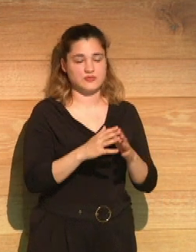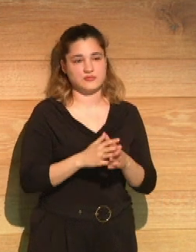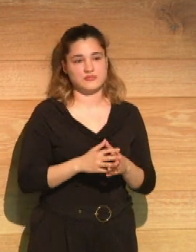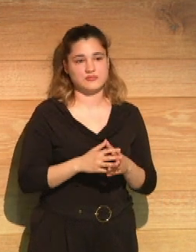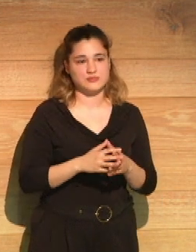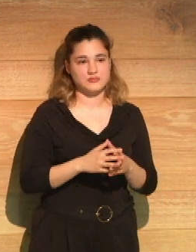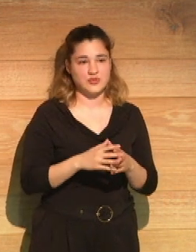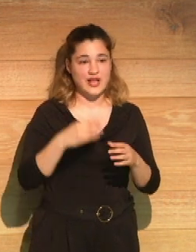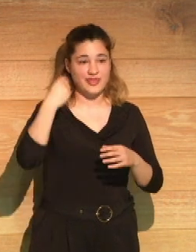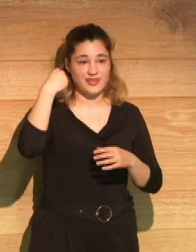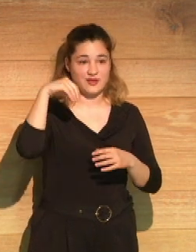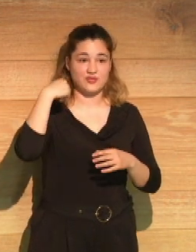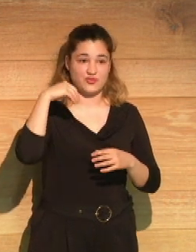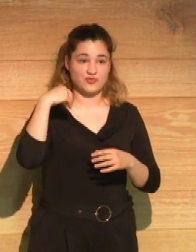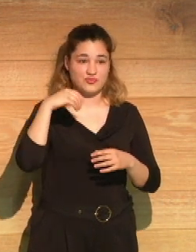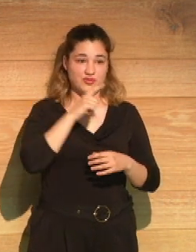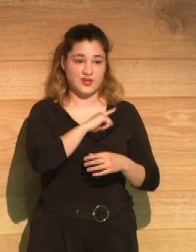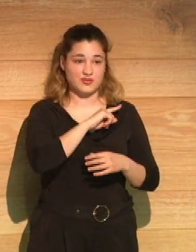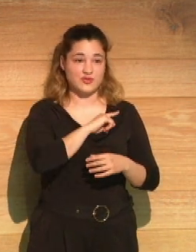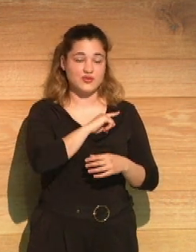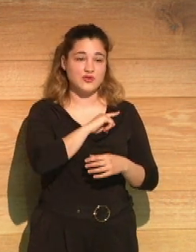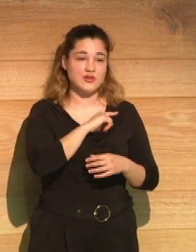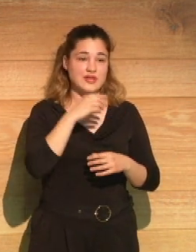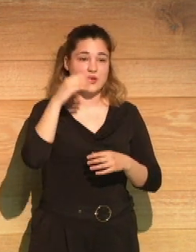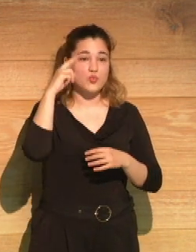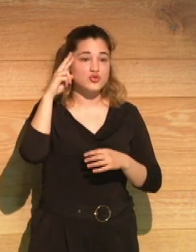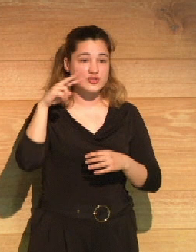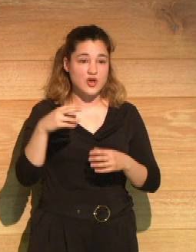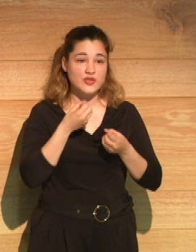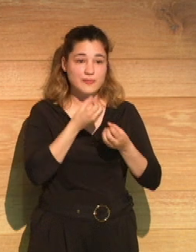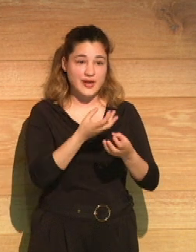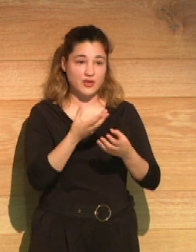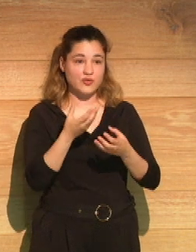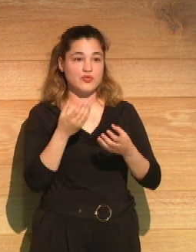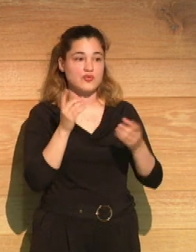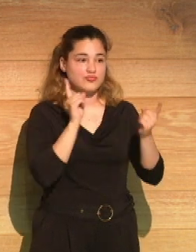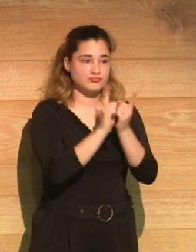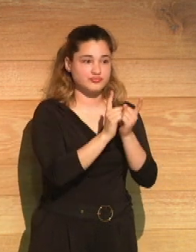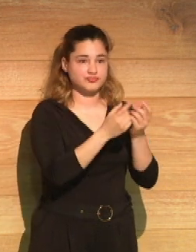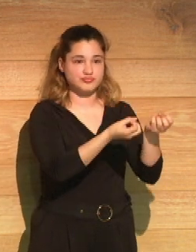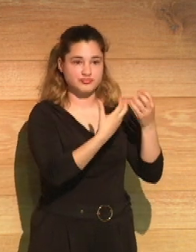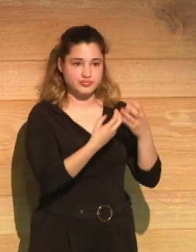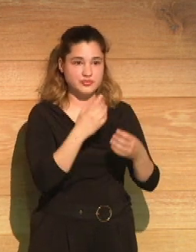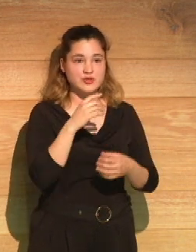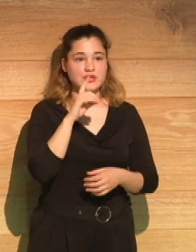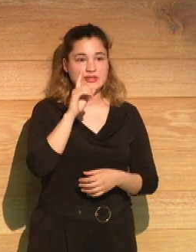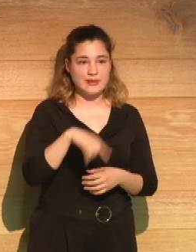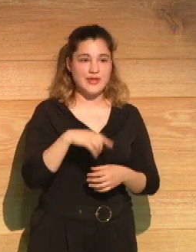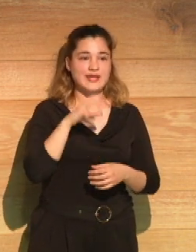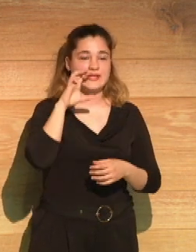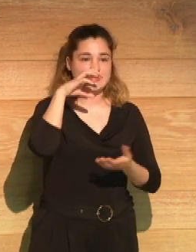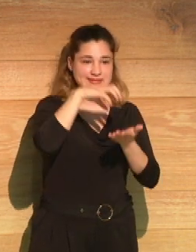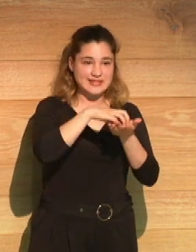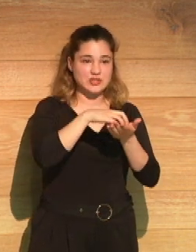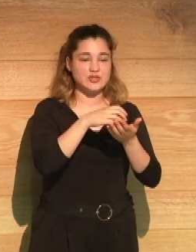presentados por el director del Museo Nacional del Prado. Conocimos de cerca experiencias en el Museo Thyssen-Bornemisza, en el Centro Nacional Reina Sofía